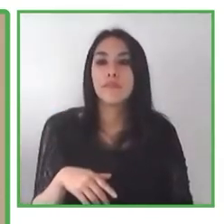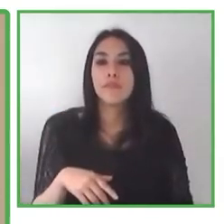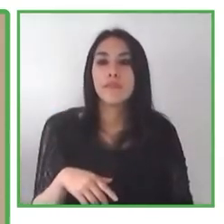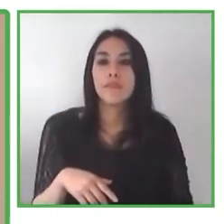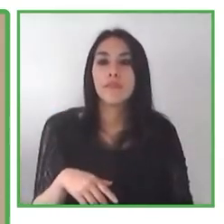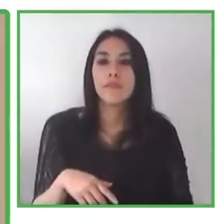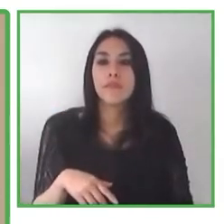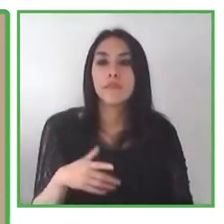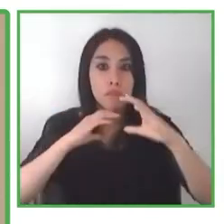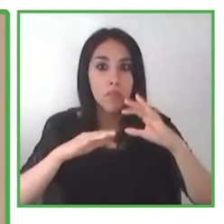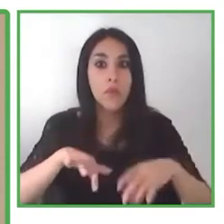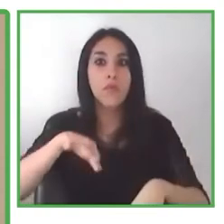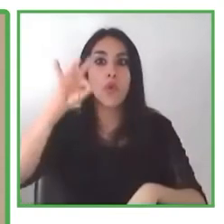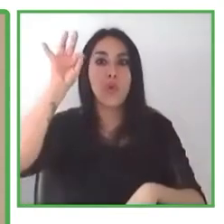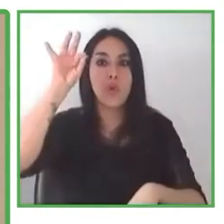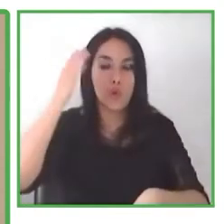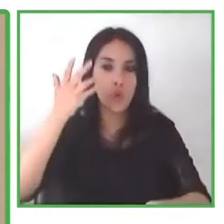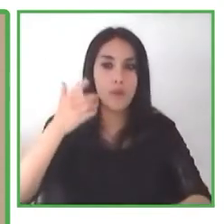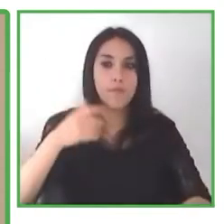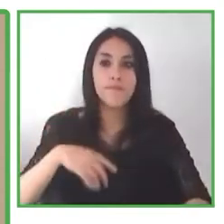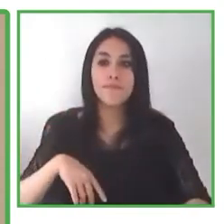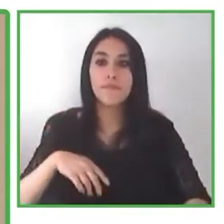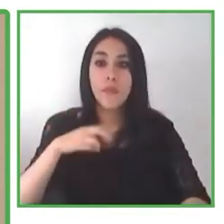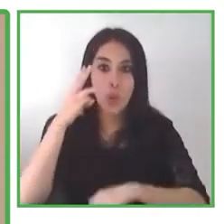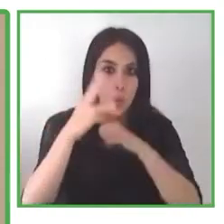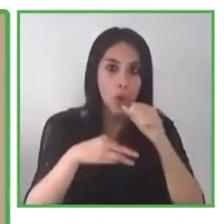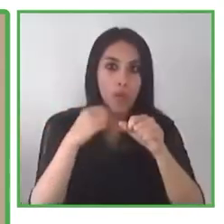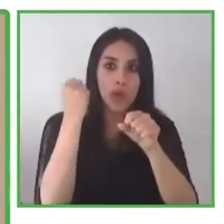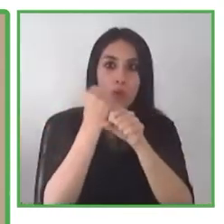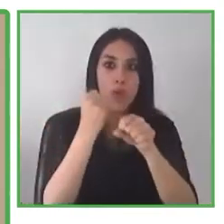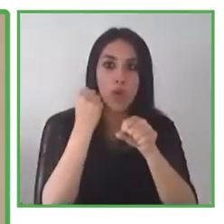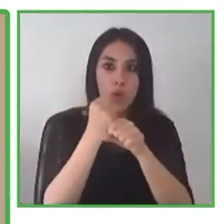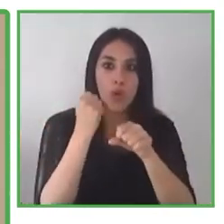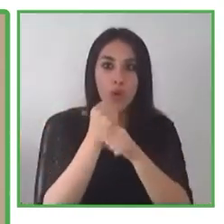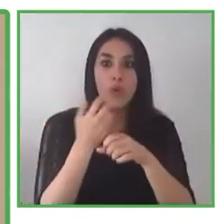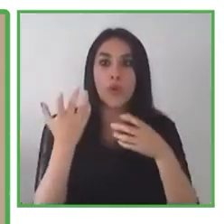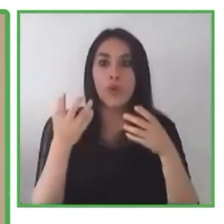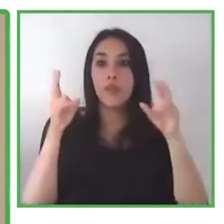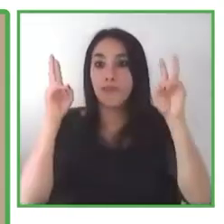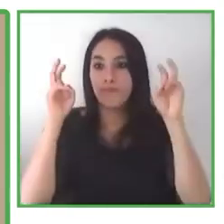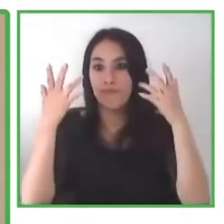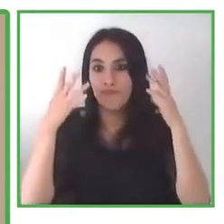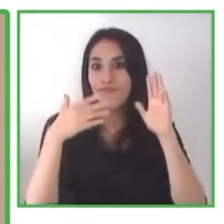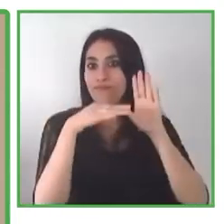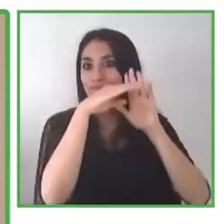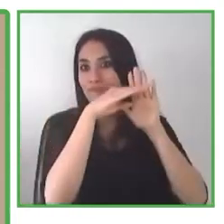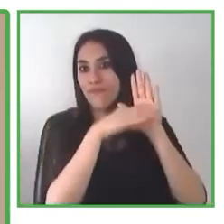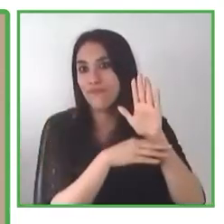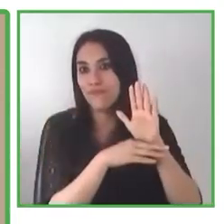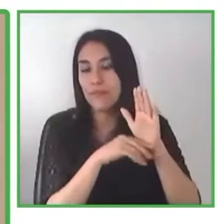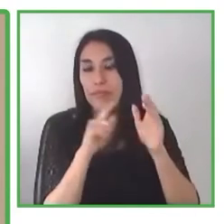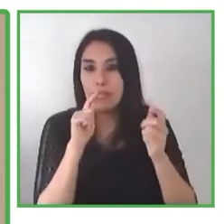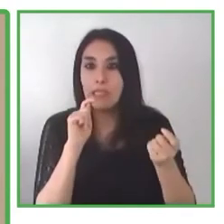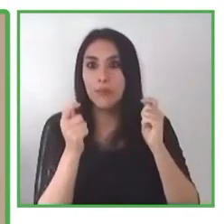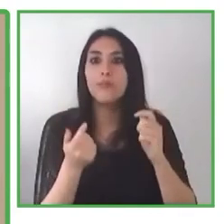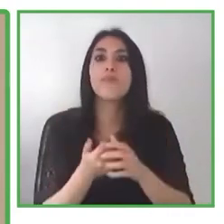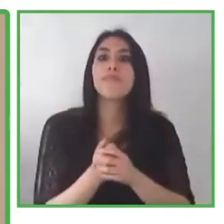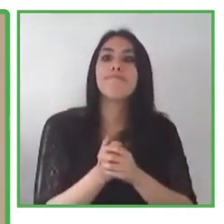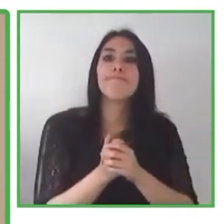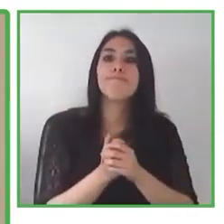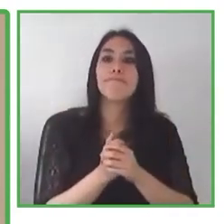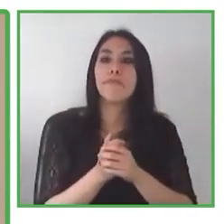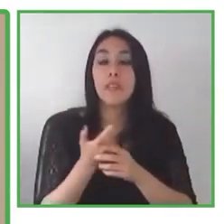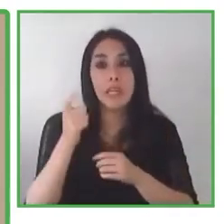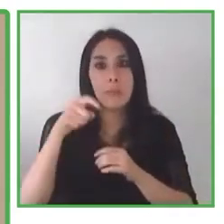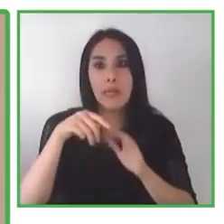laboral, la creación de conciencia en el ambiente de trabajo y un marco legal para los ajustes razonables necesarios.